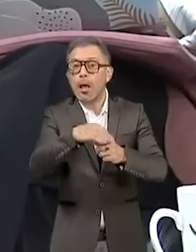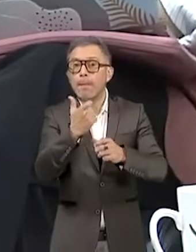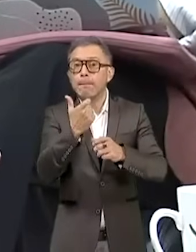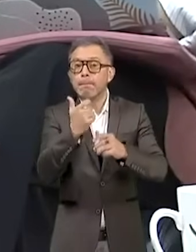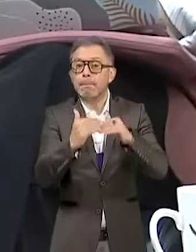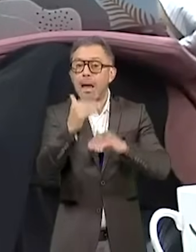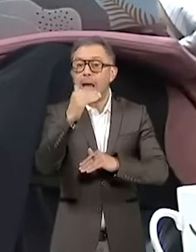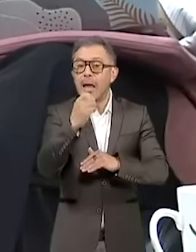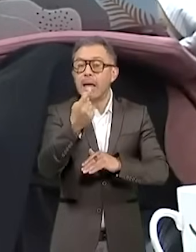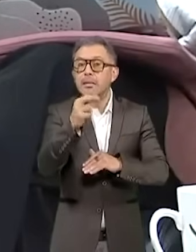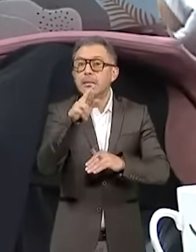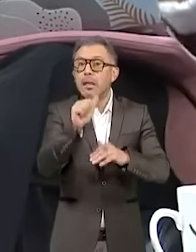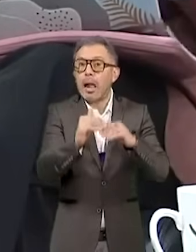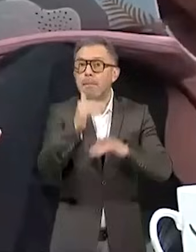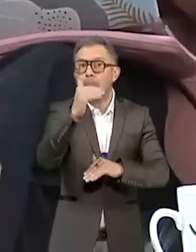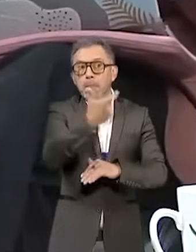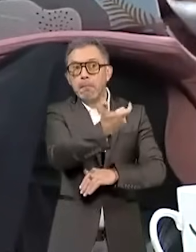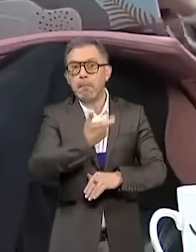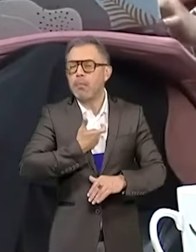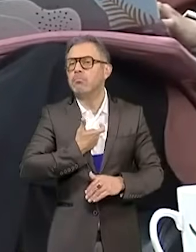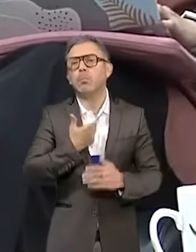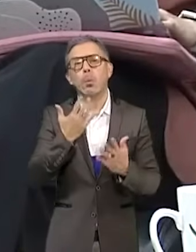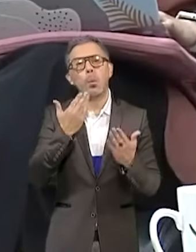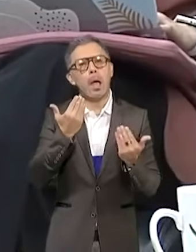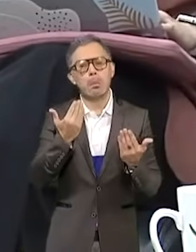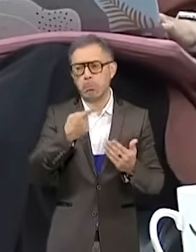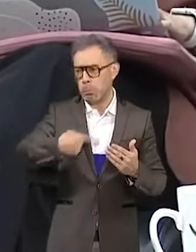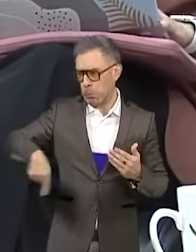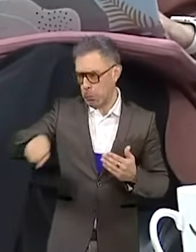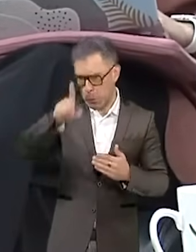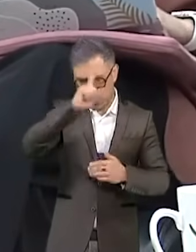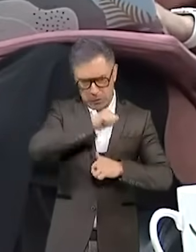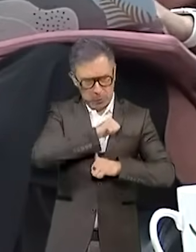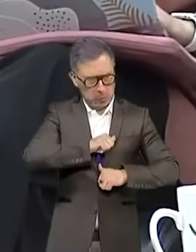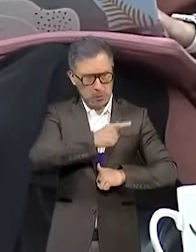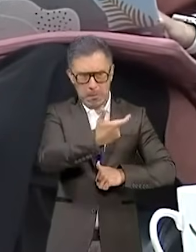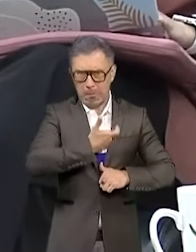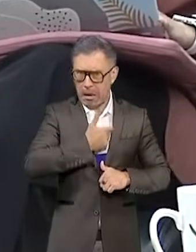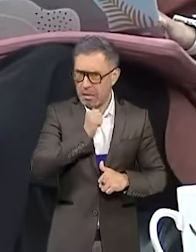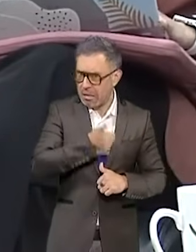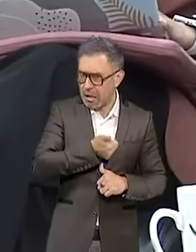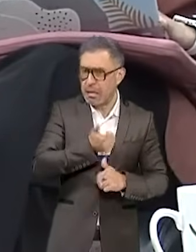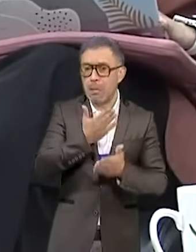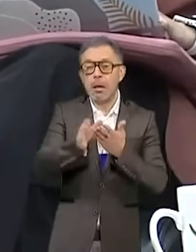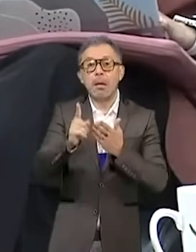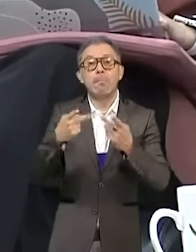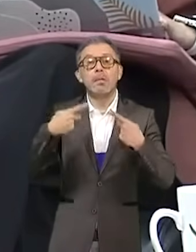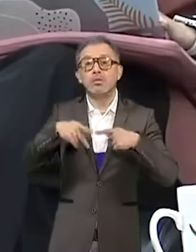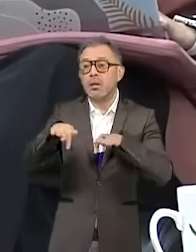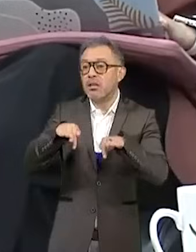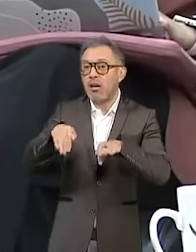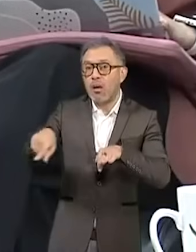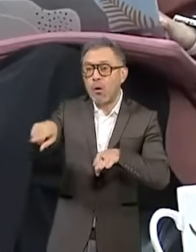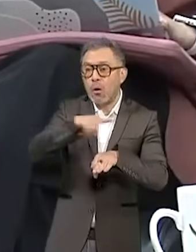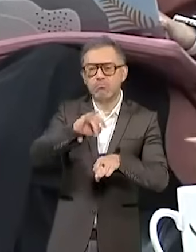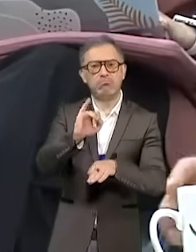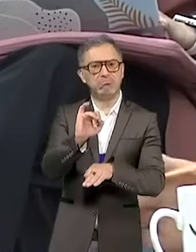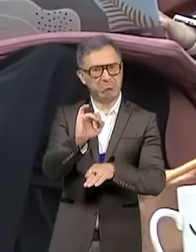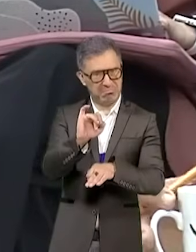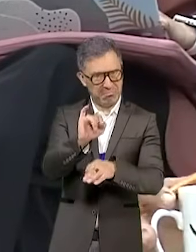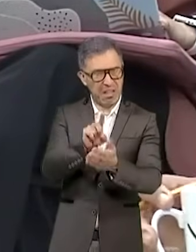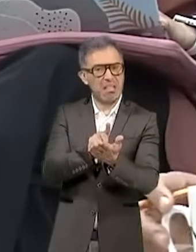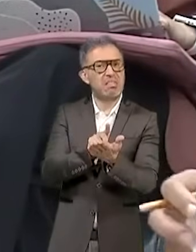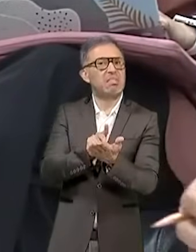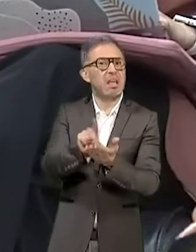a esa conclusión de que nosotros no lo recibiríamos si el funcionariado del instituto, que tiene derecho a